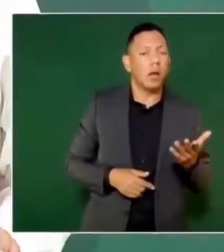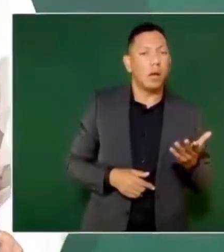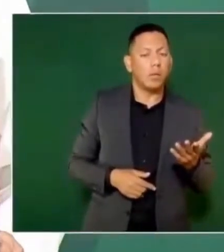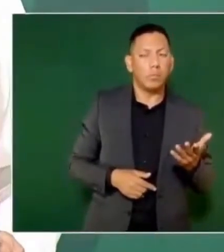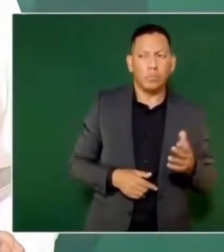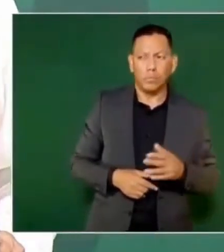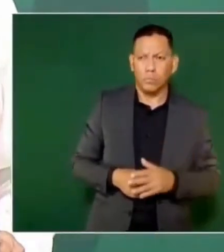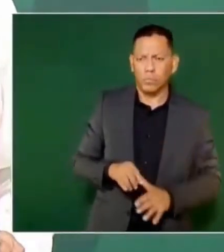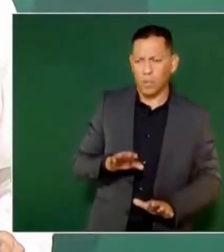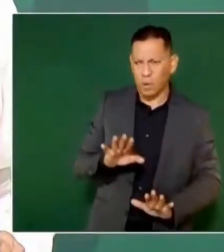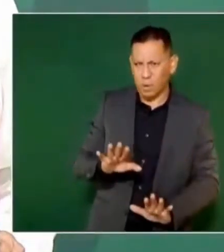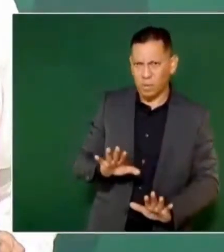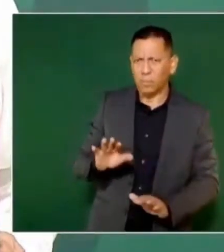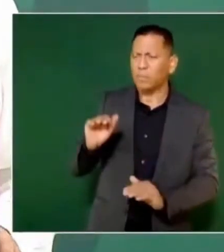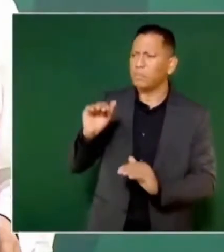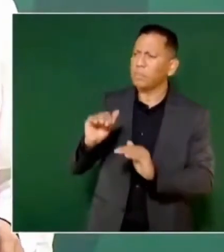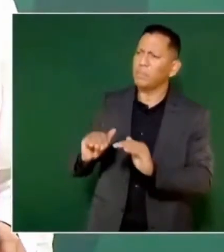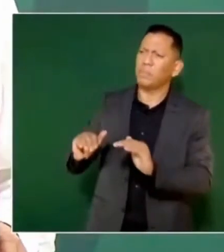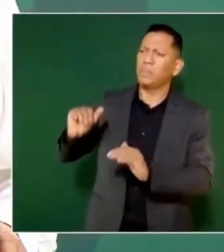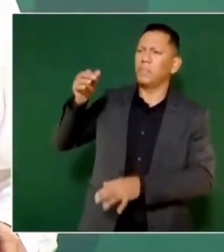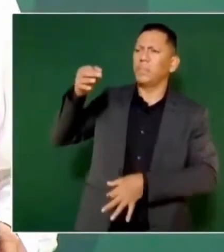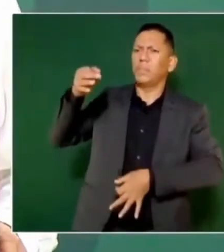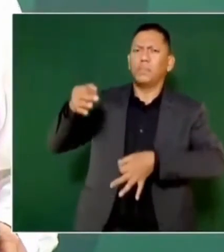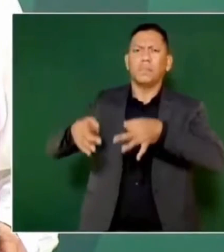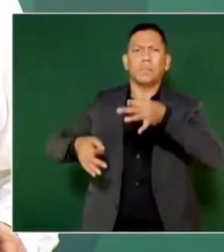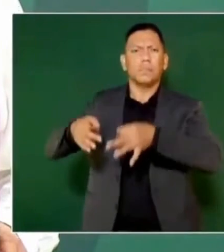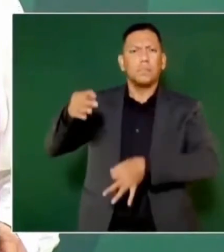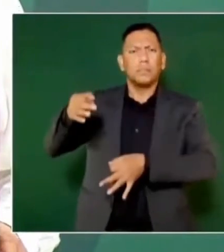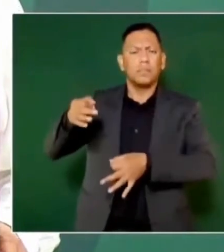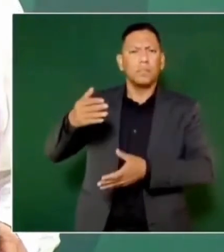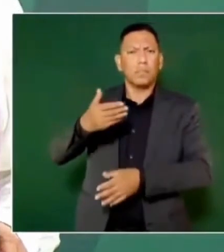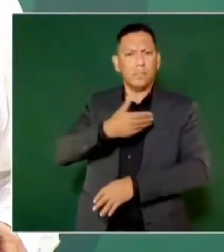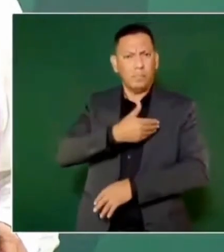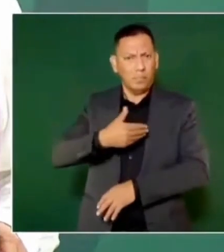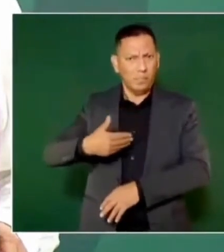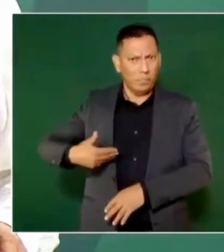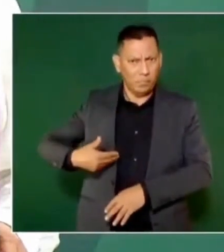a los ministros de la Corte o al presidente de la Corte de ese entonces?